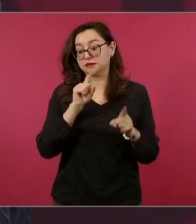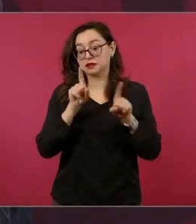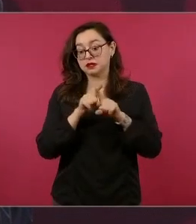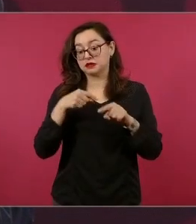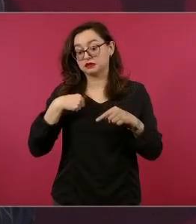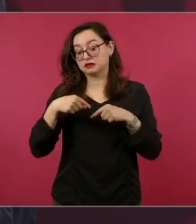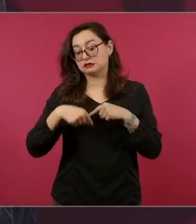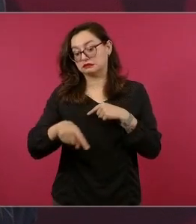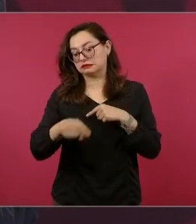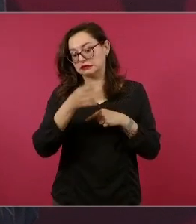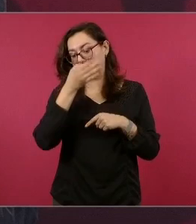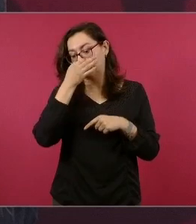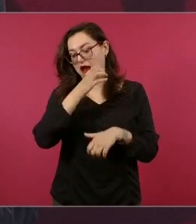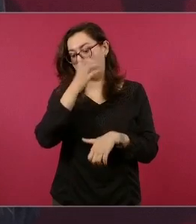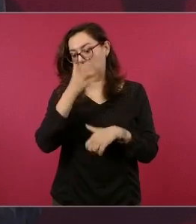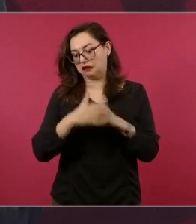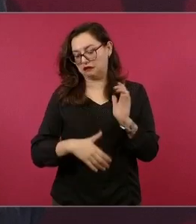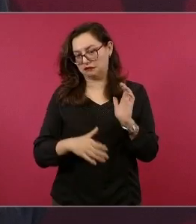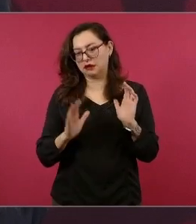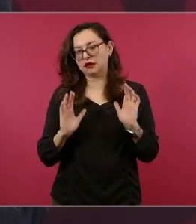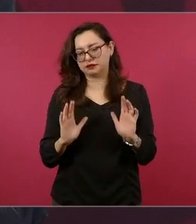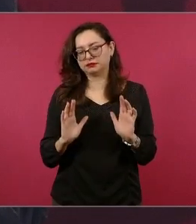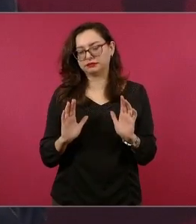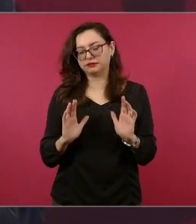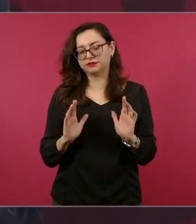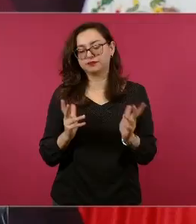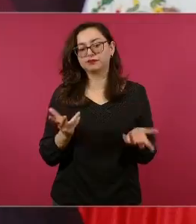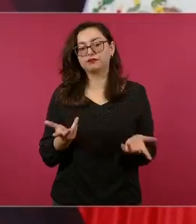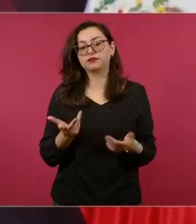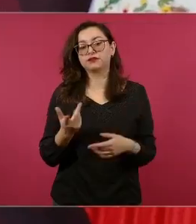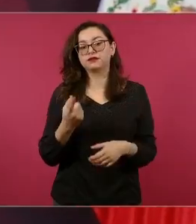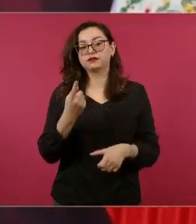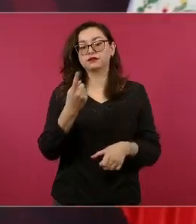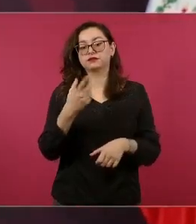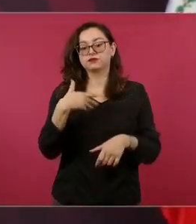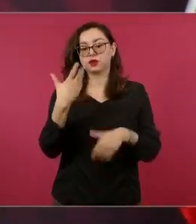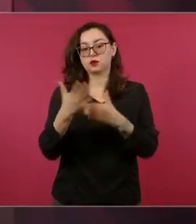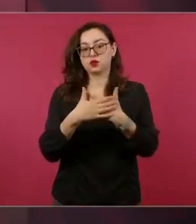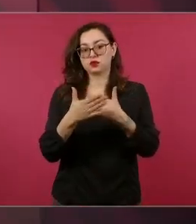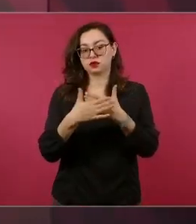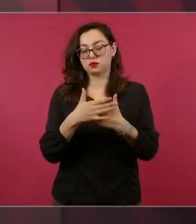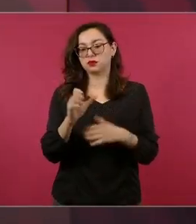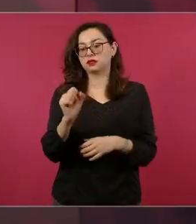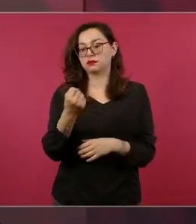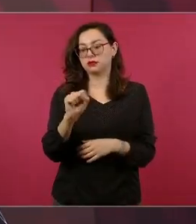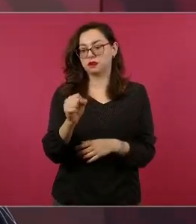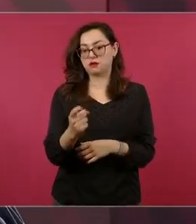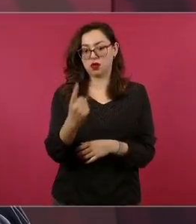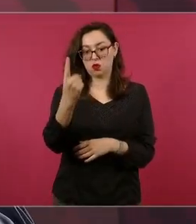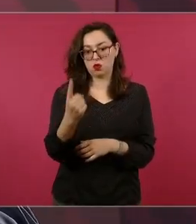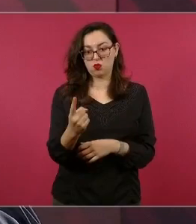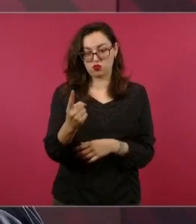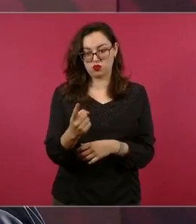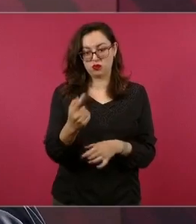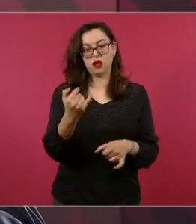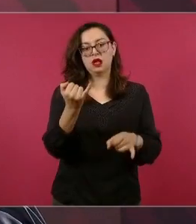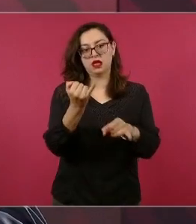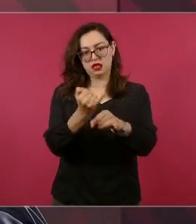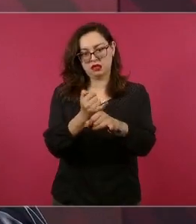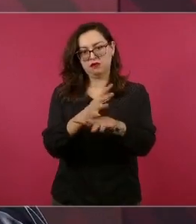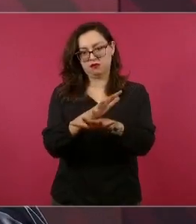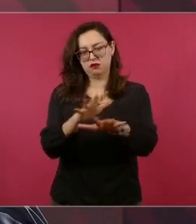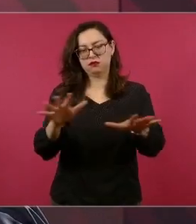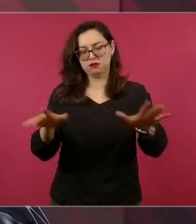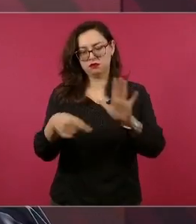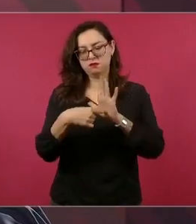día 1 de septiembre, pero no se alcanza a